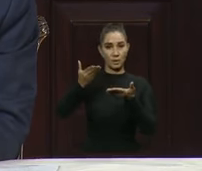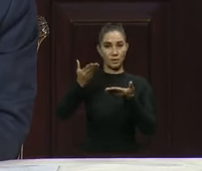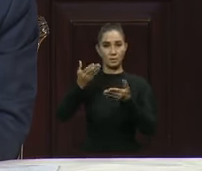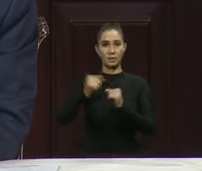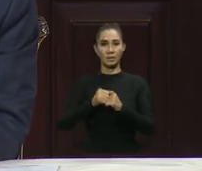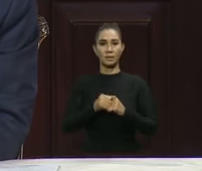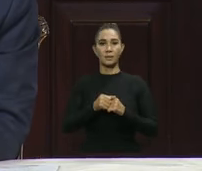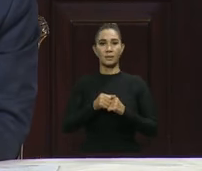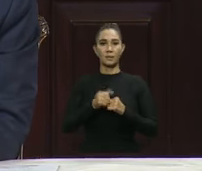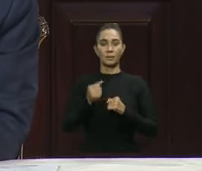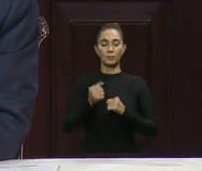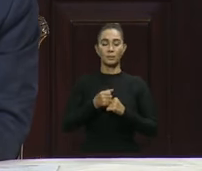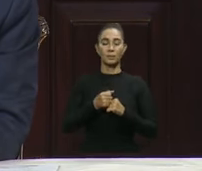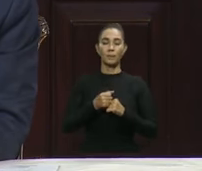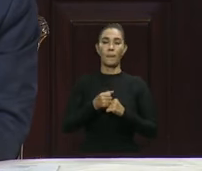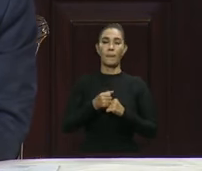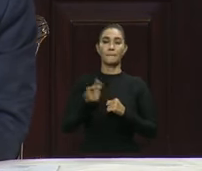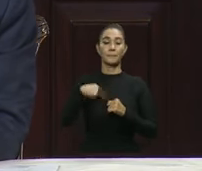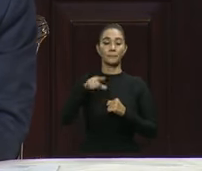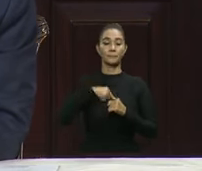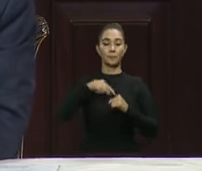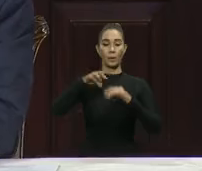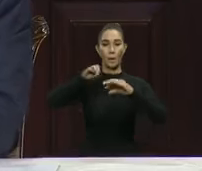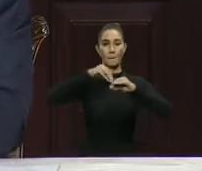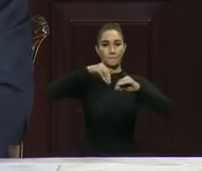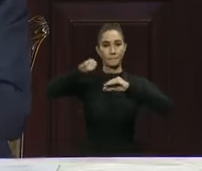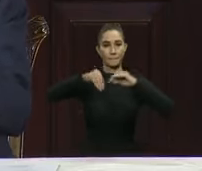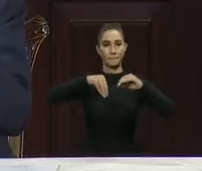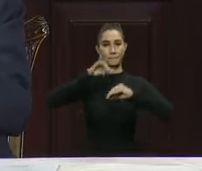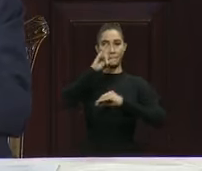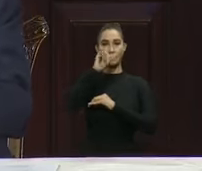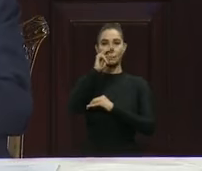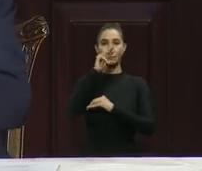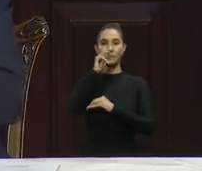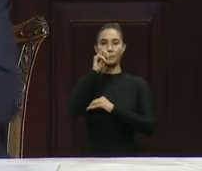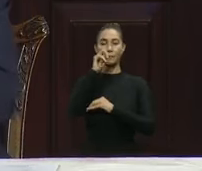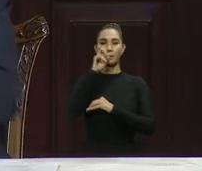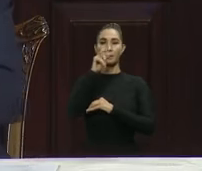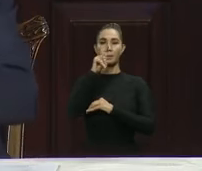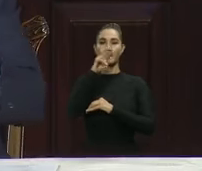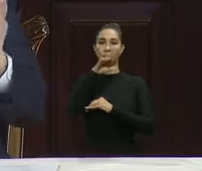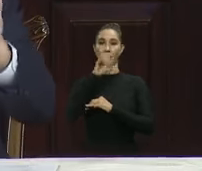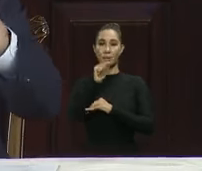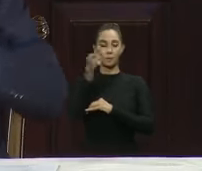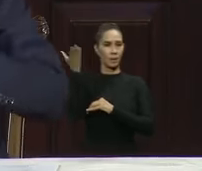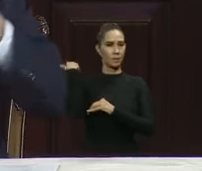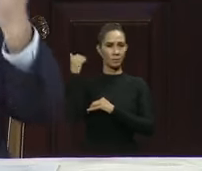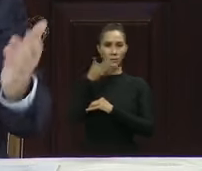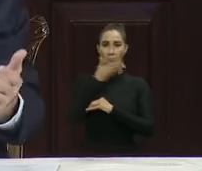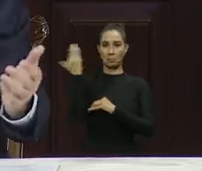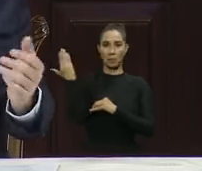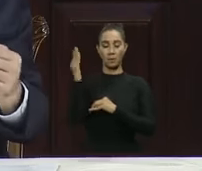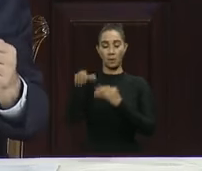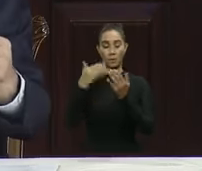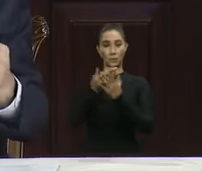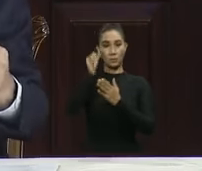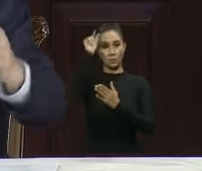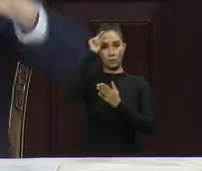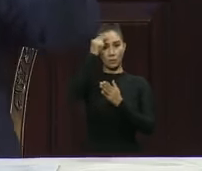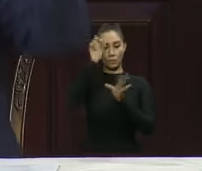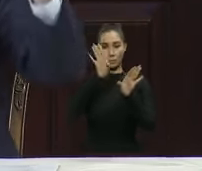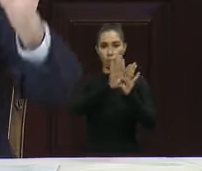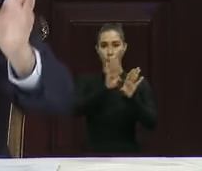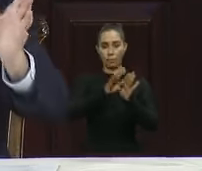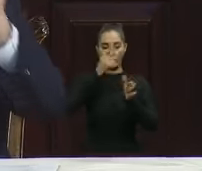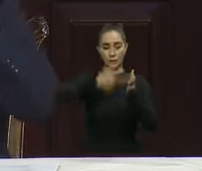injustificadas es que estamos llevando la venta de INEPRES, que prácticamente ustedes saben que eso no existía. Incluso cuando llegamos al gobierno, mucha gente me dijo,